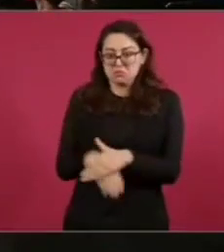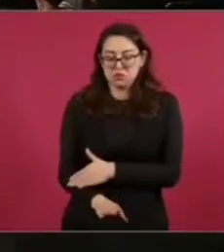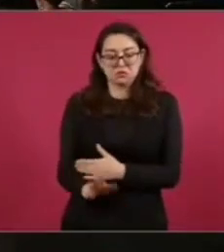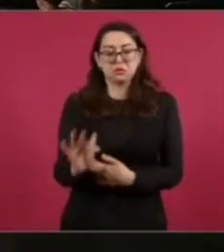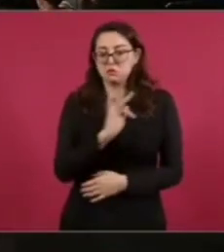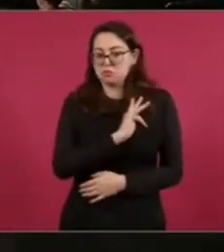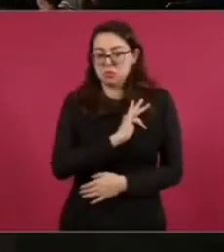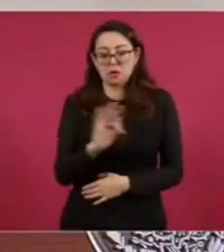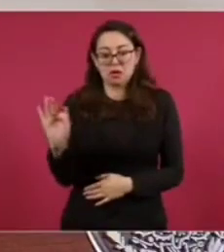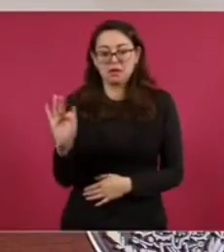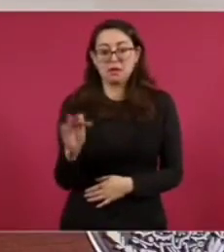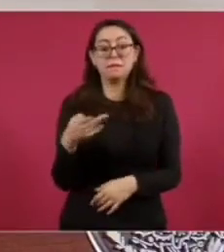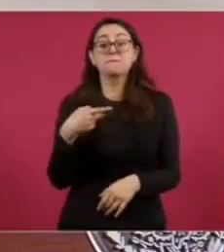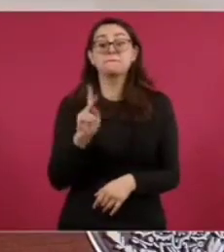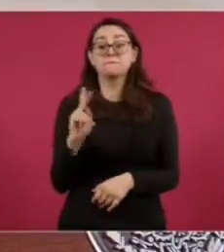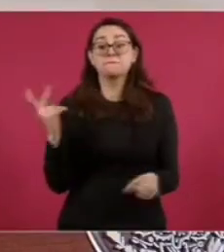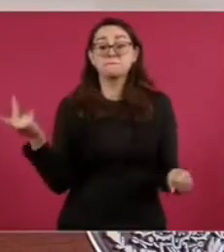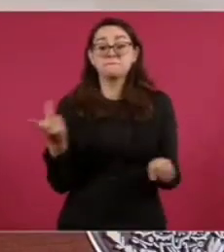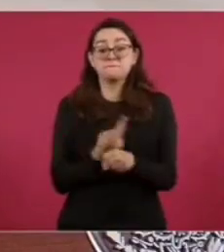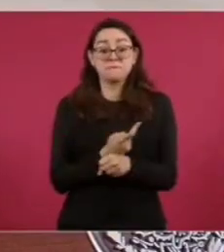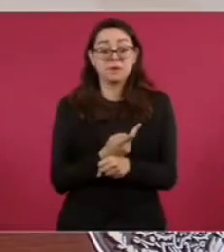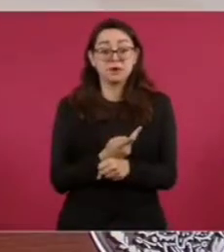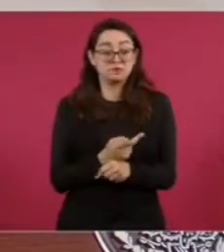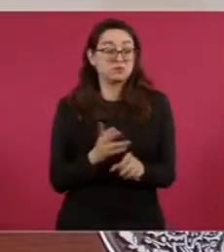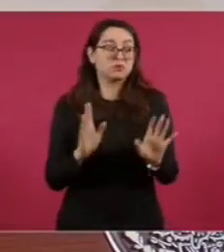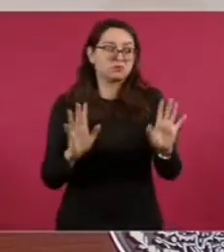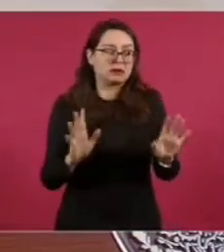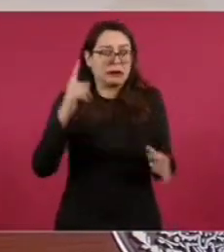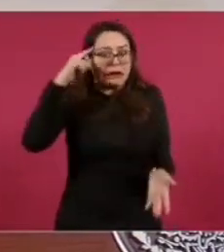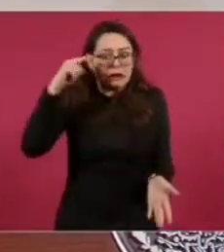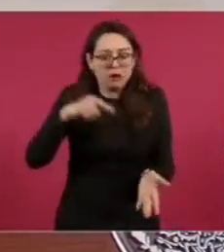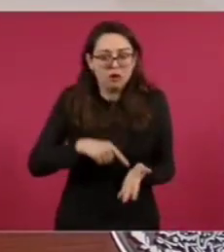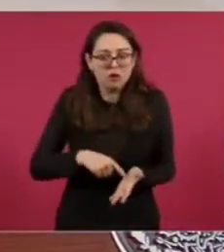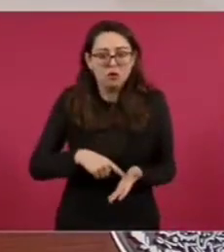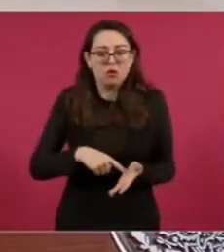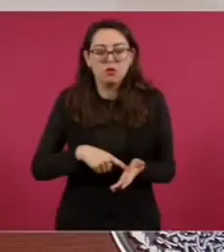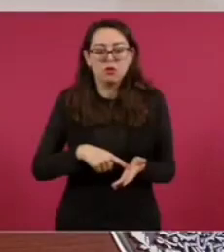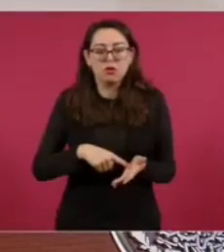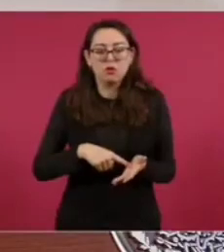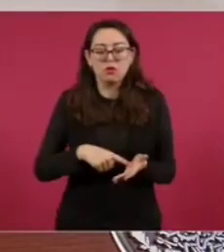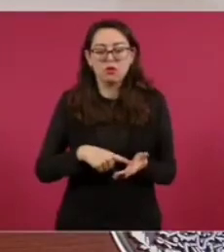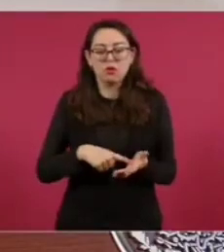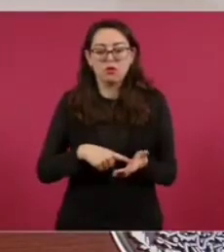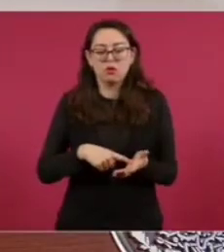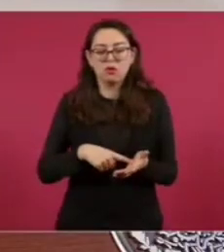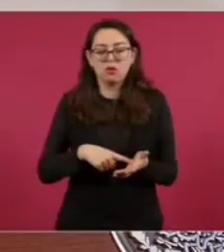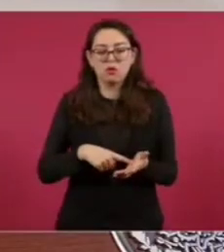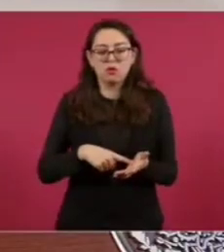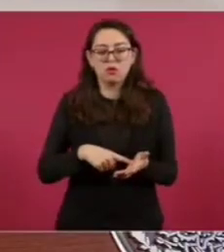quiera. Lo que pasa, según entiendo, es de que hay una especie de